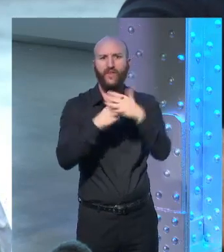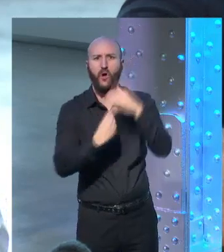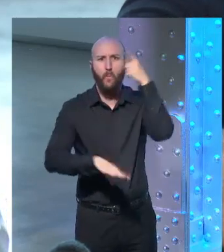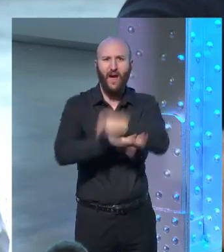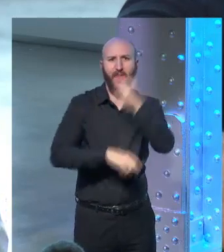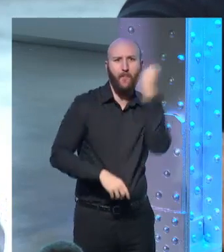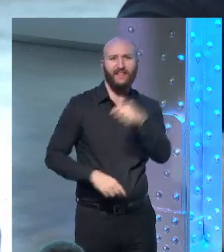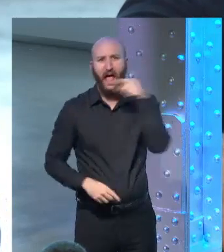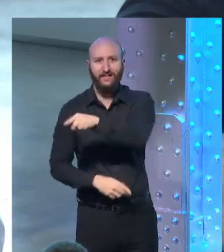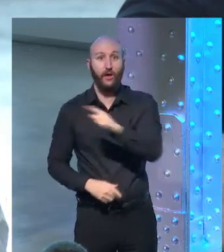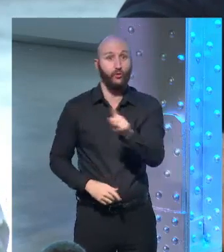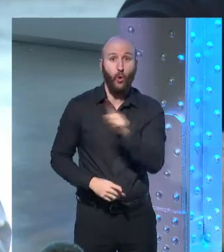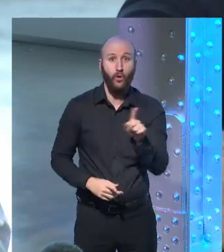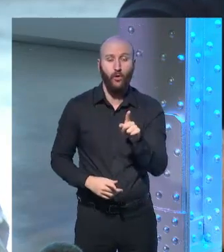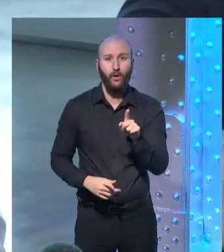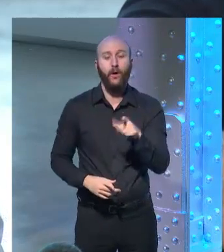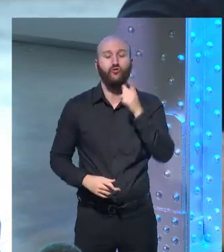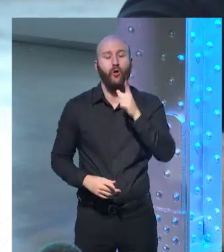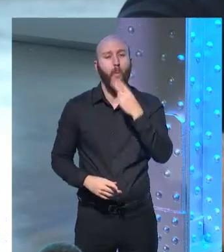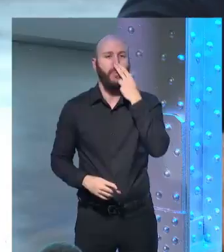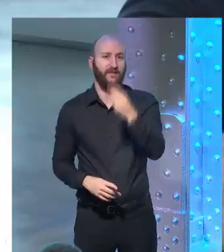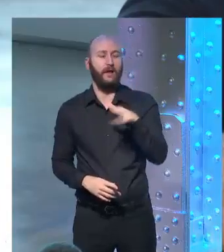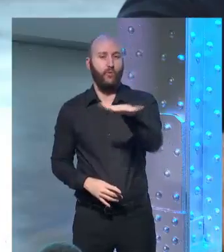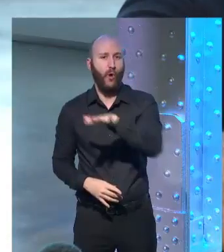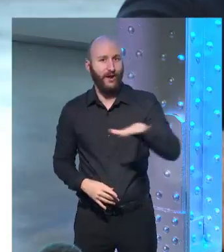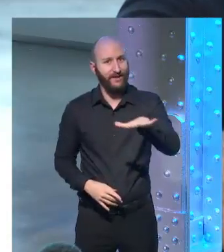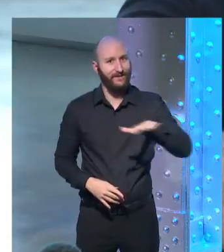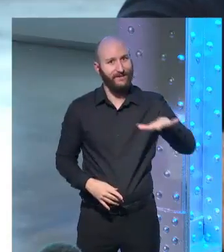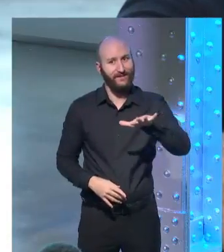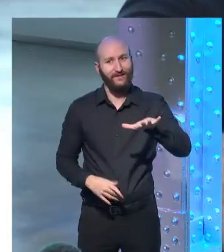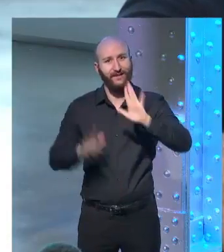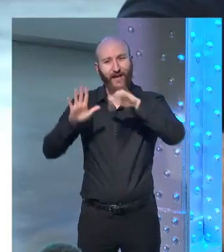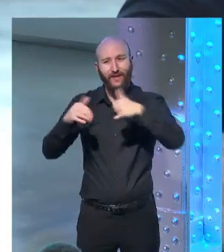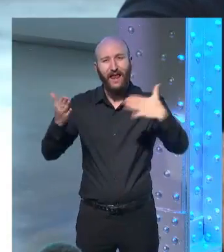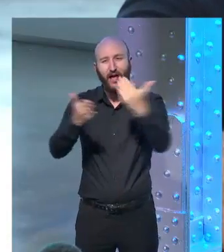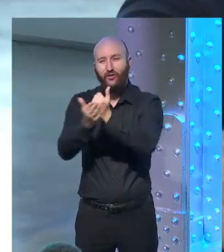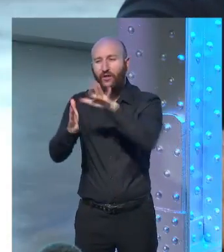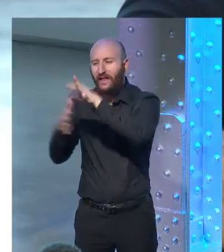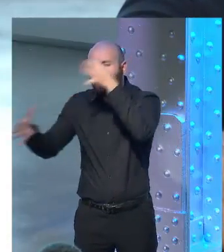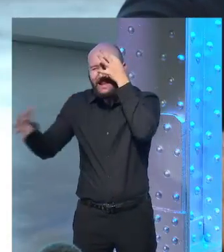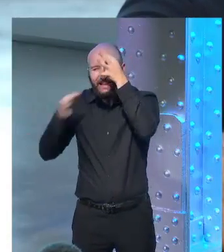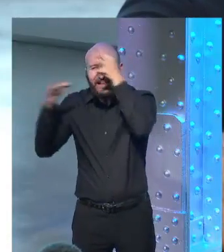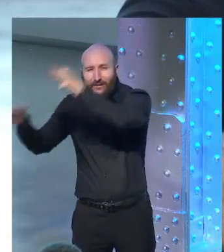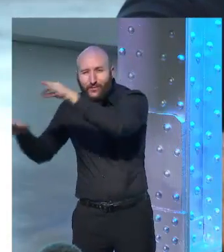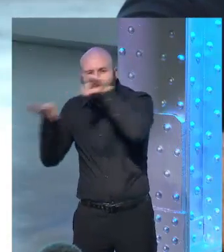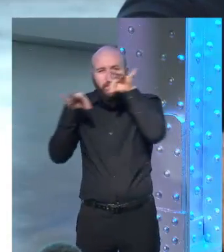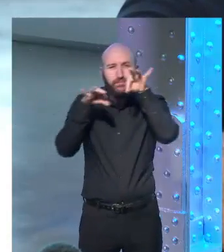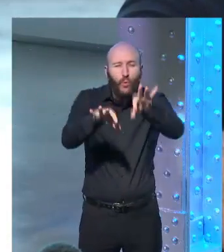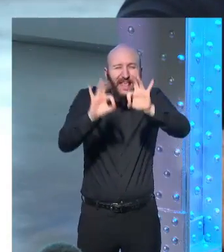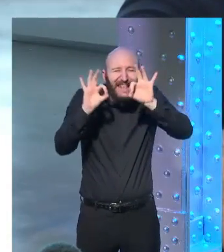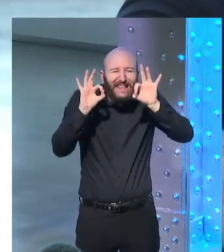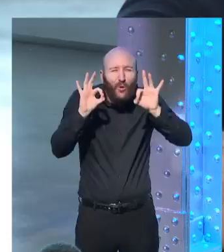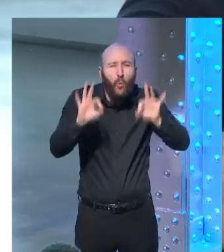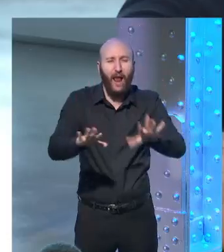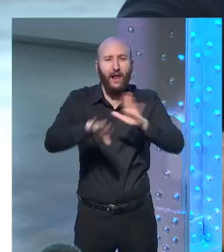Es que realmente lo que te vas a dedicar es a visitar sitios que están recreados prácticamente al milímetro, donde vas a poder vivir cómo es su cultura,